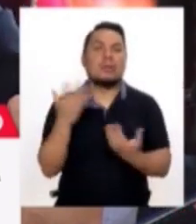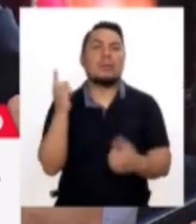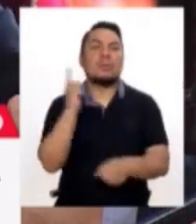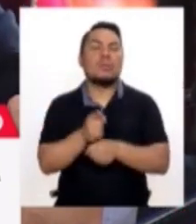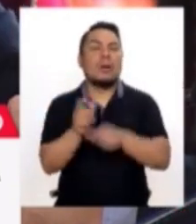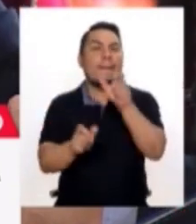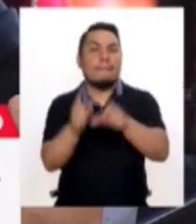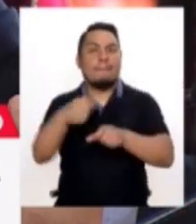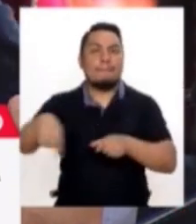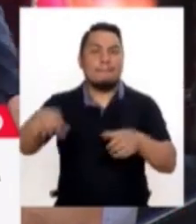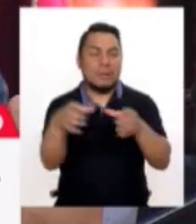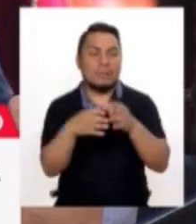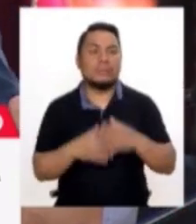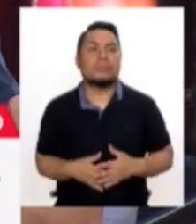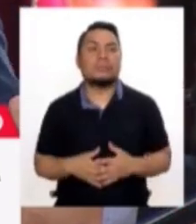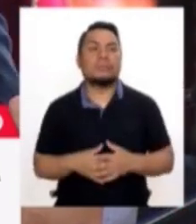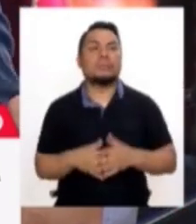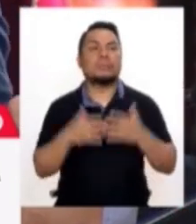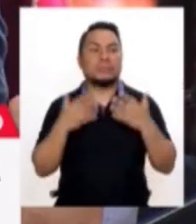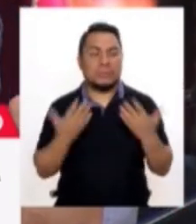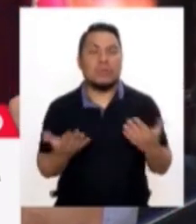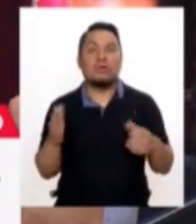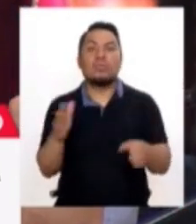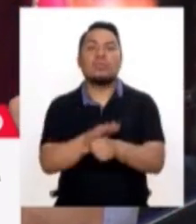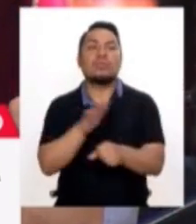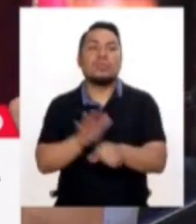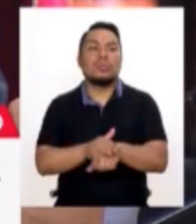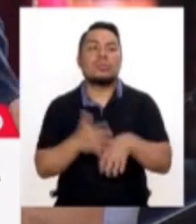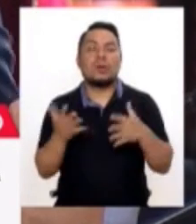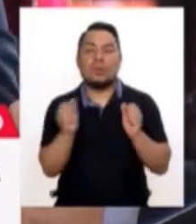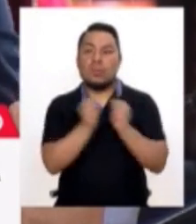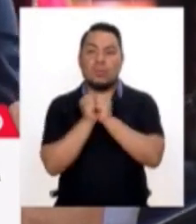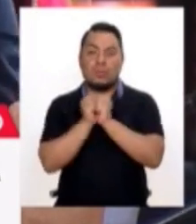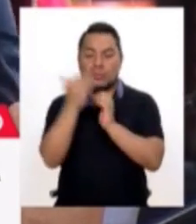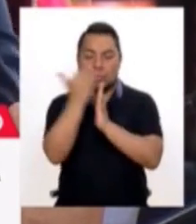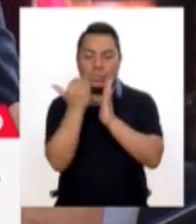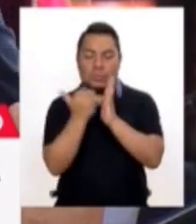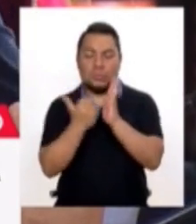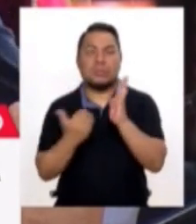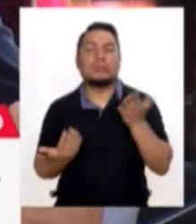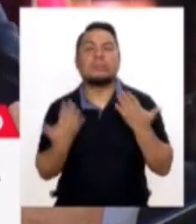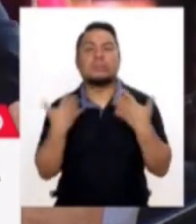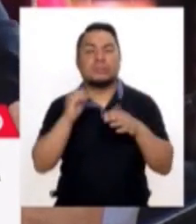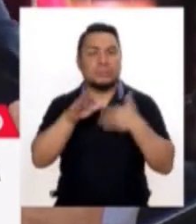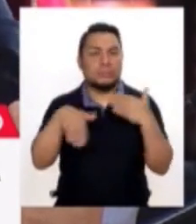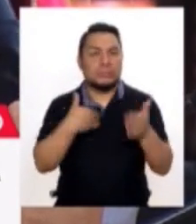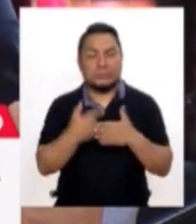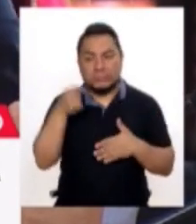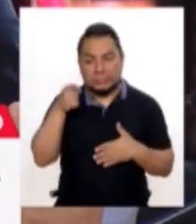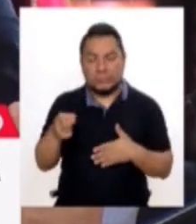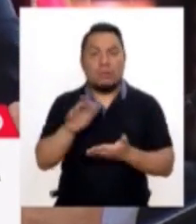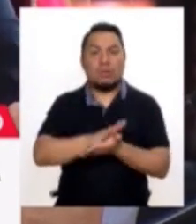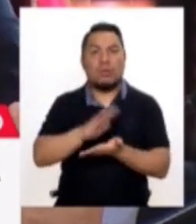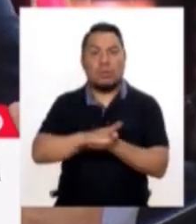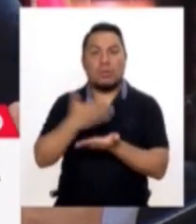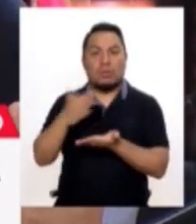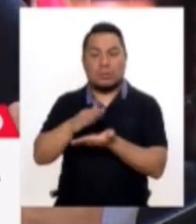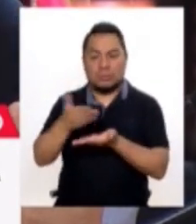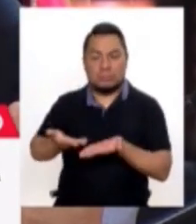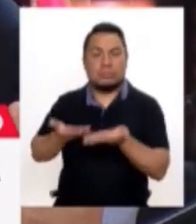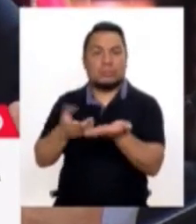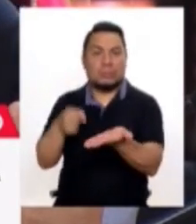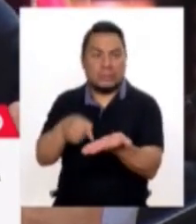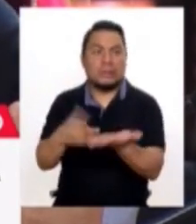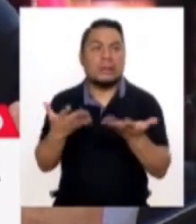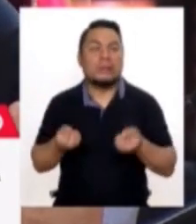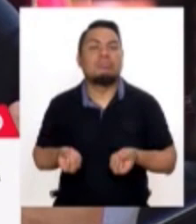demandas ciudadanas, y en total hace un conjunto de medidas que están contenidas en este documento y